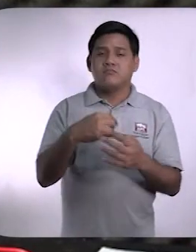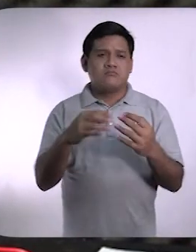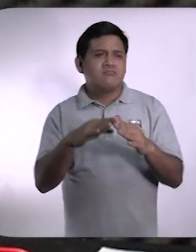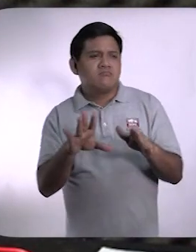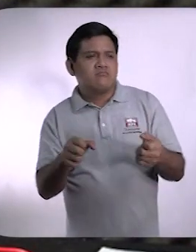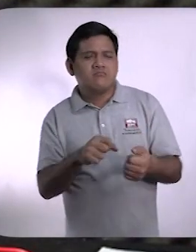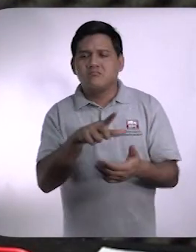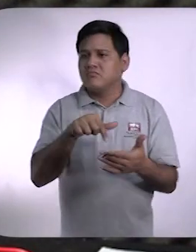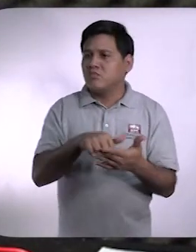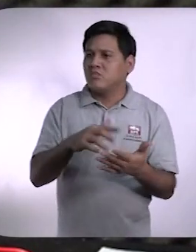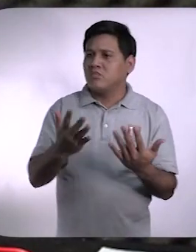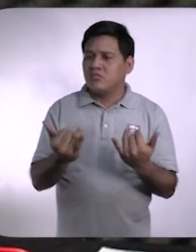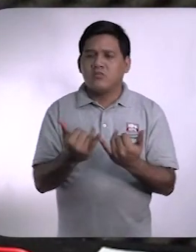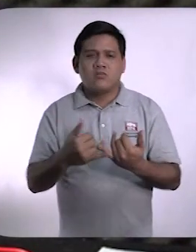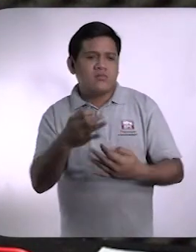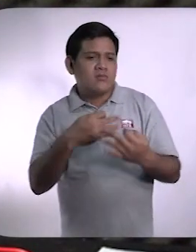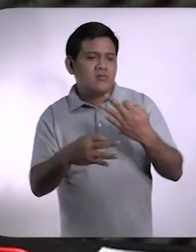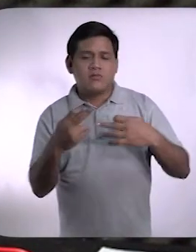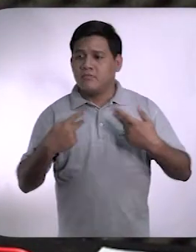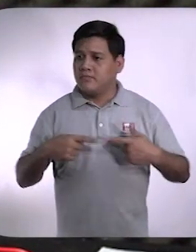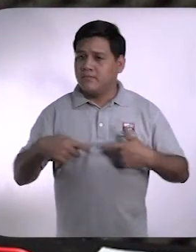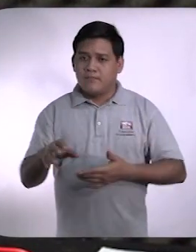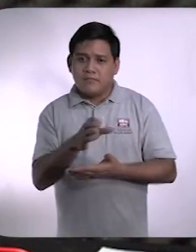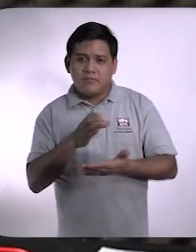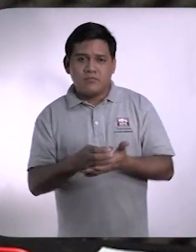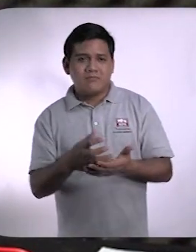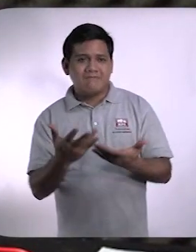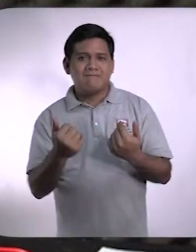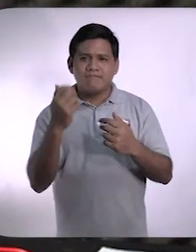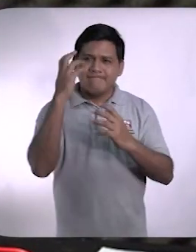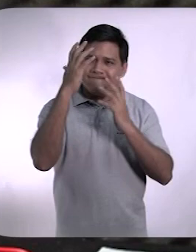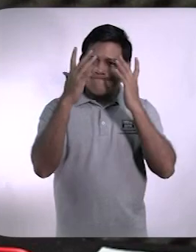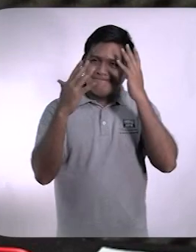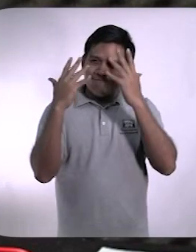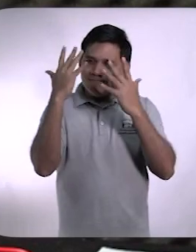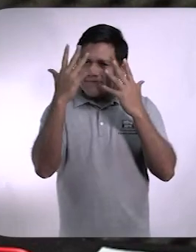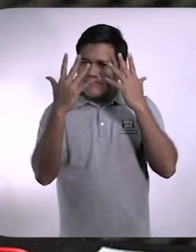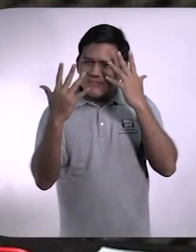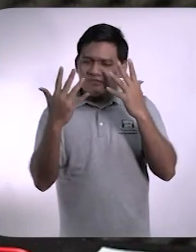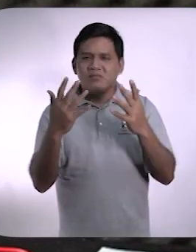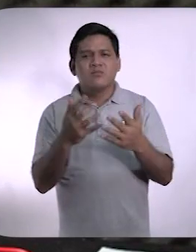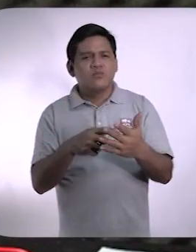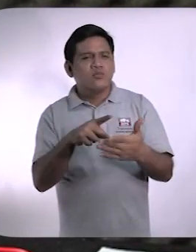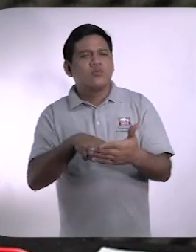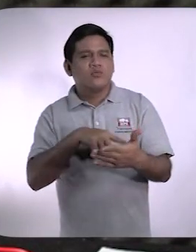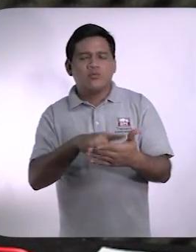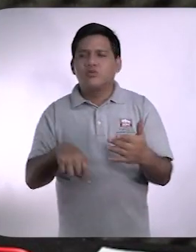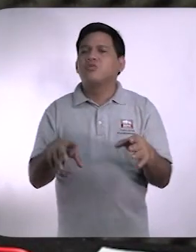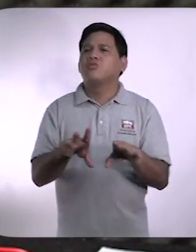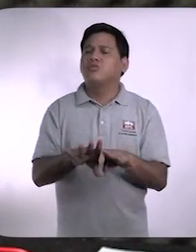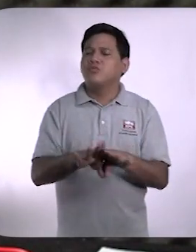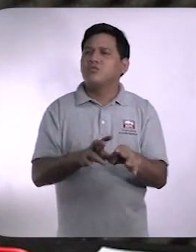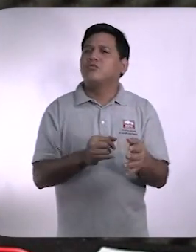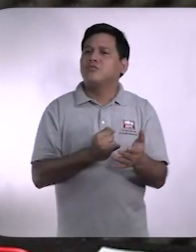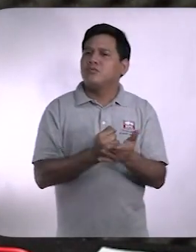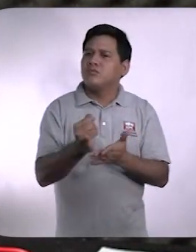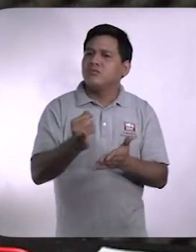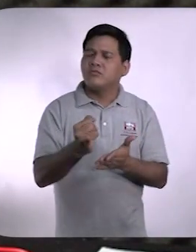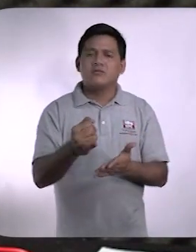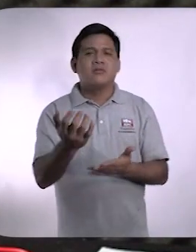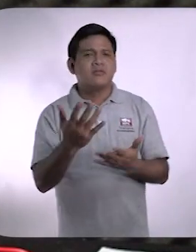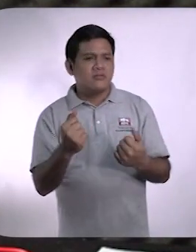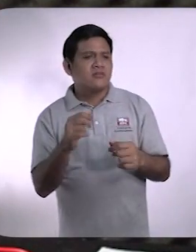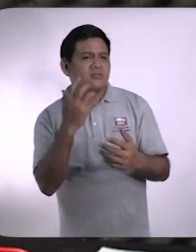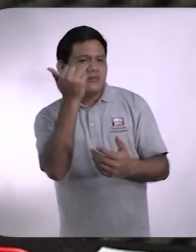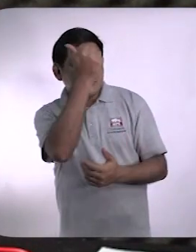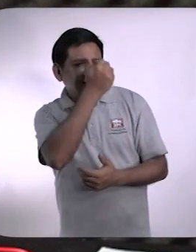decir, para que la ciudadanía reflexione el sentir de su voto, que analicen las propuestas.